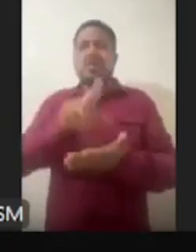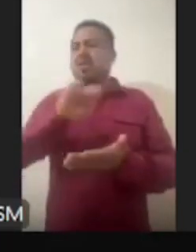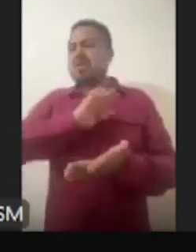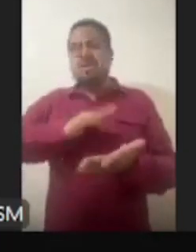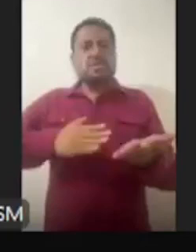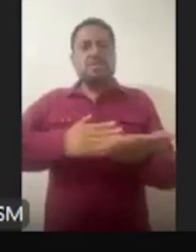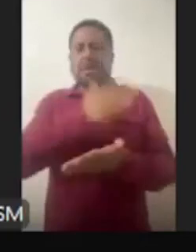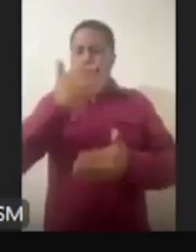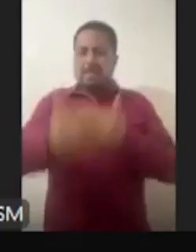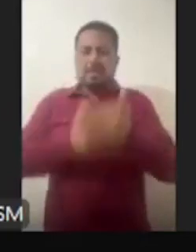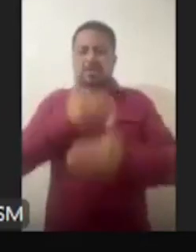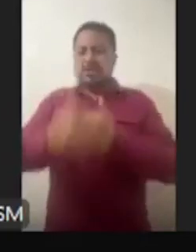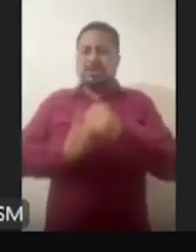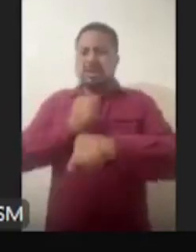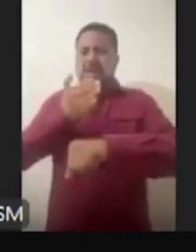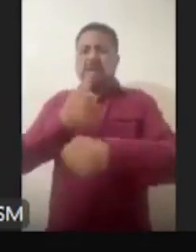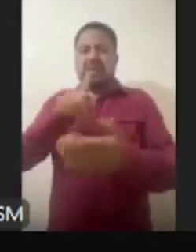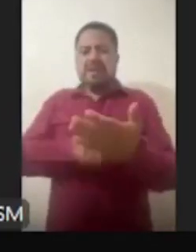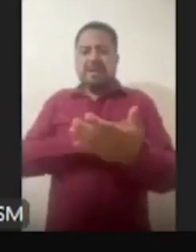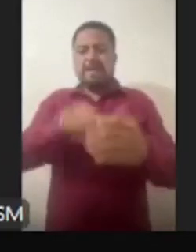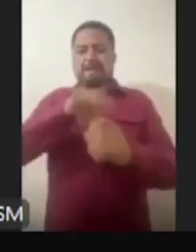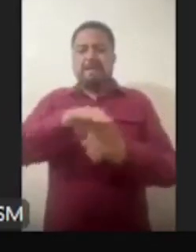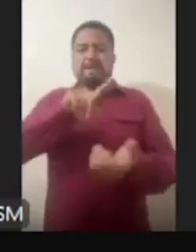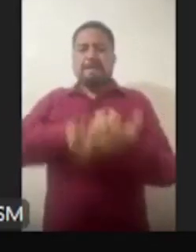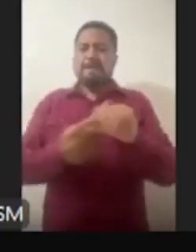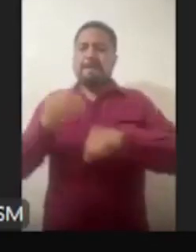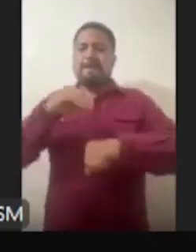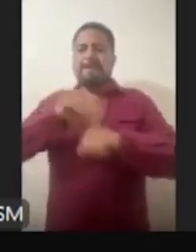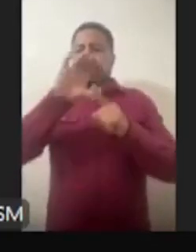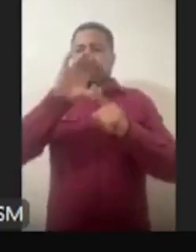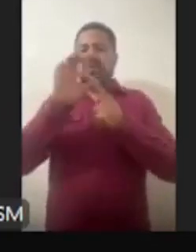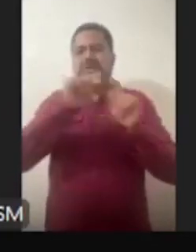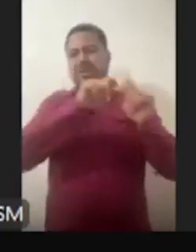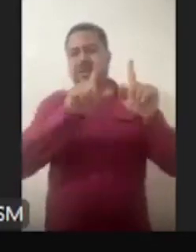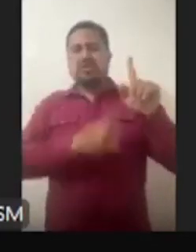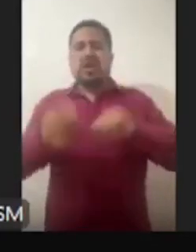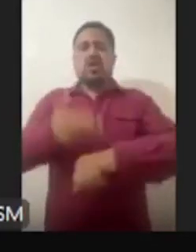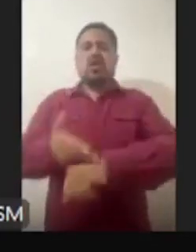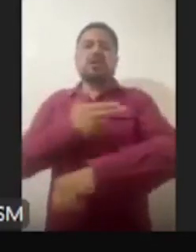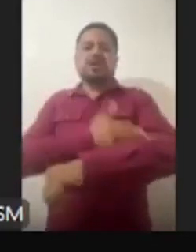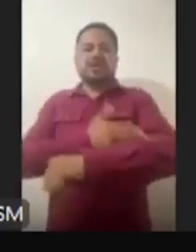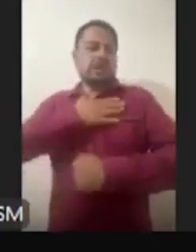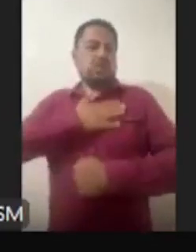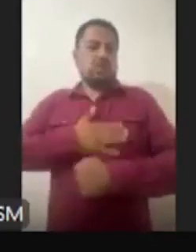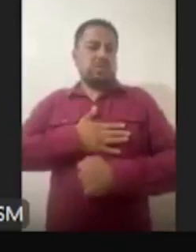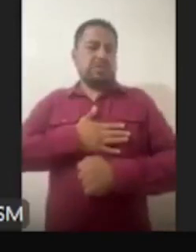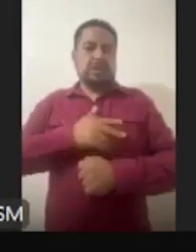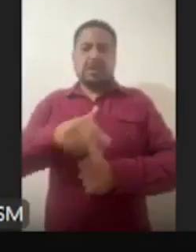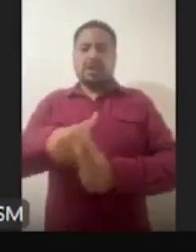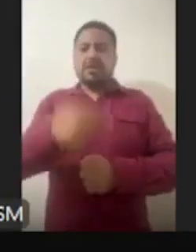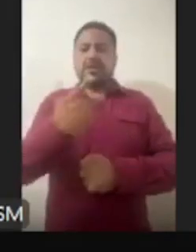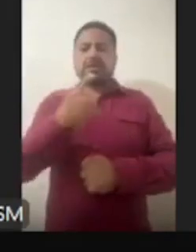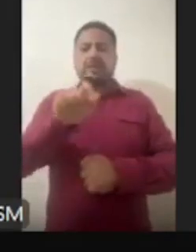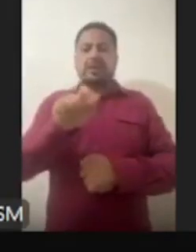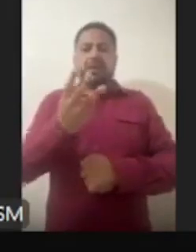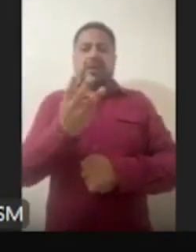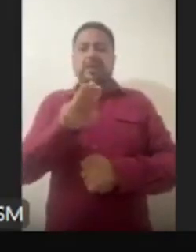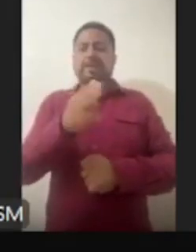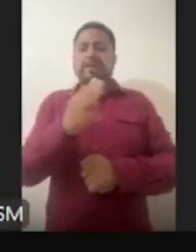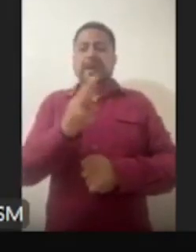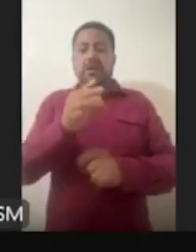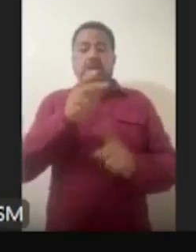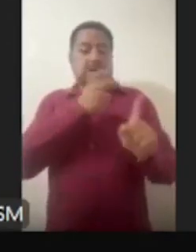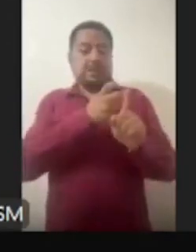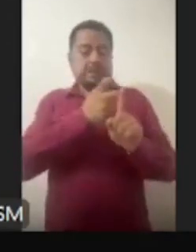sancionador electoral emitido por la Comisión Nacional de Honestidad y Justicia. El 13 y el 23 de mayo, esta autoridad